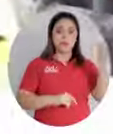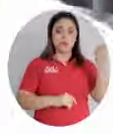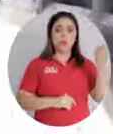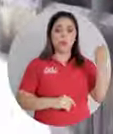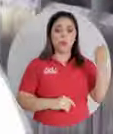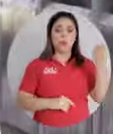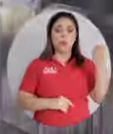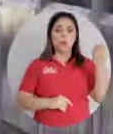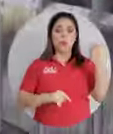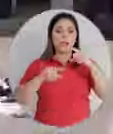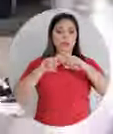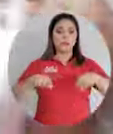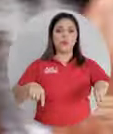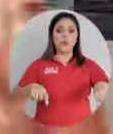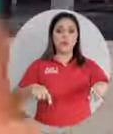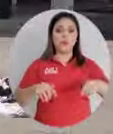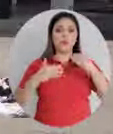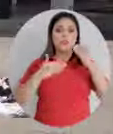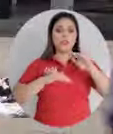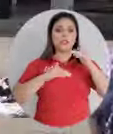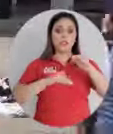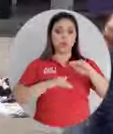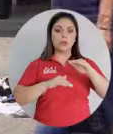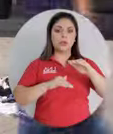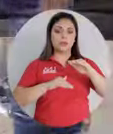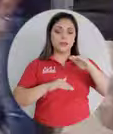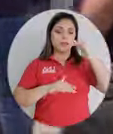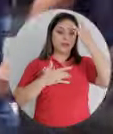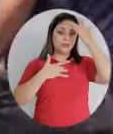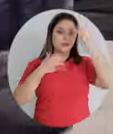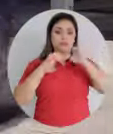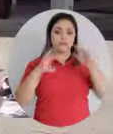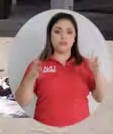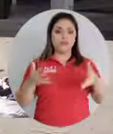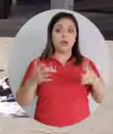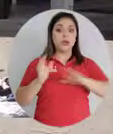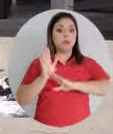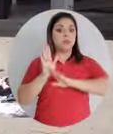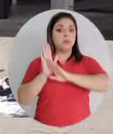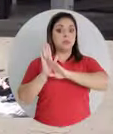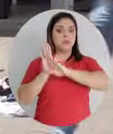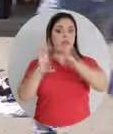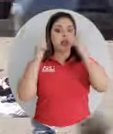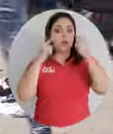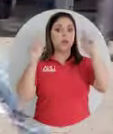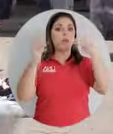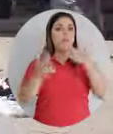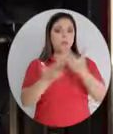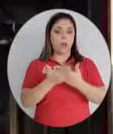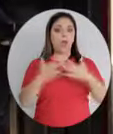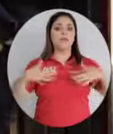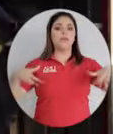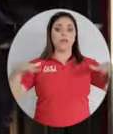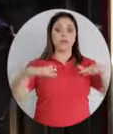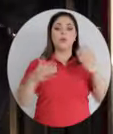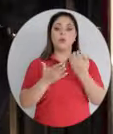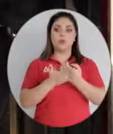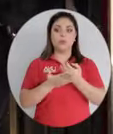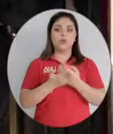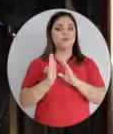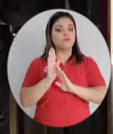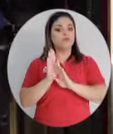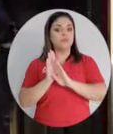a través de la eliminación de las restricciones de tipos de carácter sanitario, este boom generó un muy buen ambiente económico en Costa Rica, ¿verdad? Y